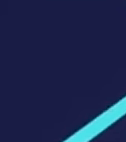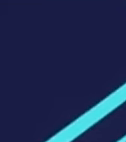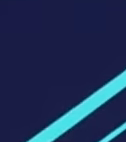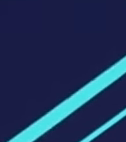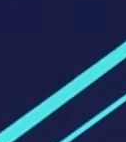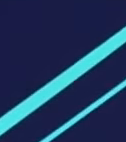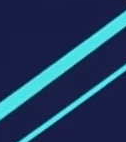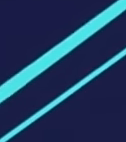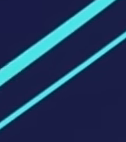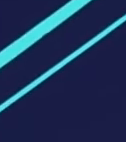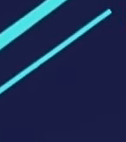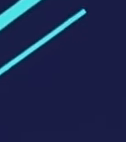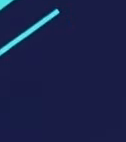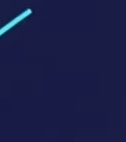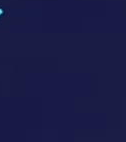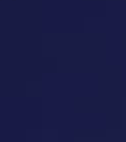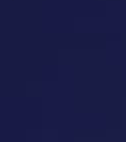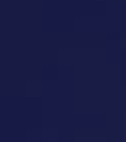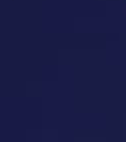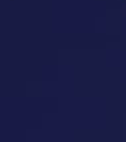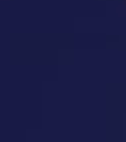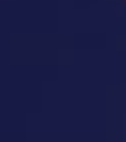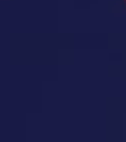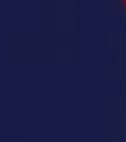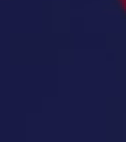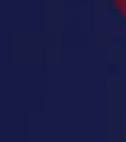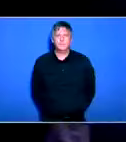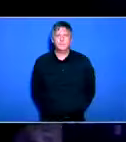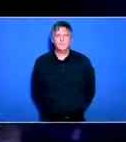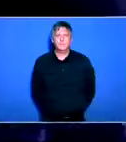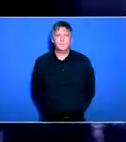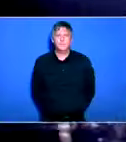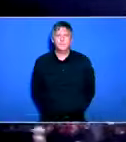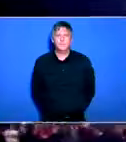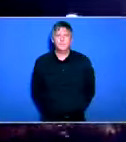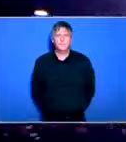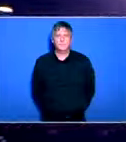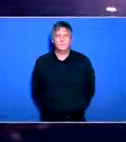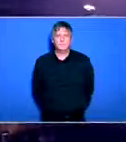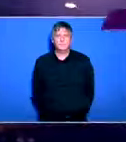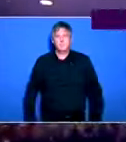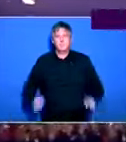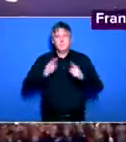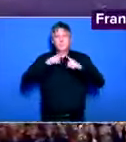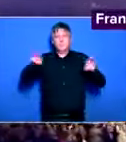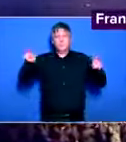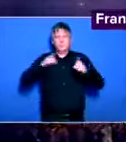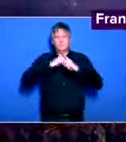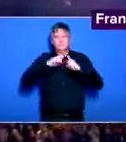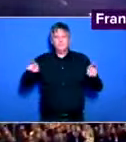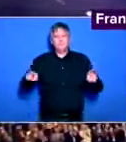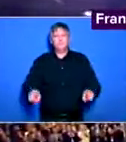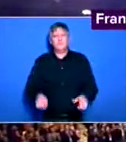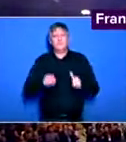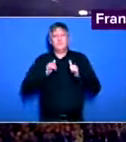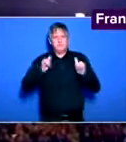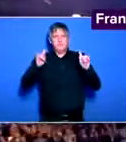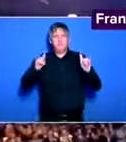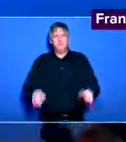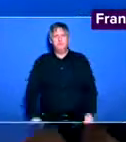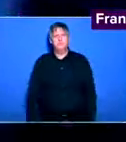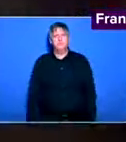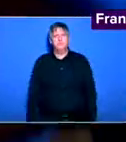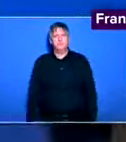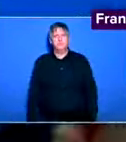Marine Le Pen, esta candidata que pasó a la segunda vuelta y que ella es como de la extrema derecha, pero en Francia, hizo